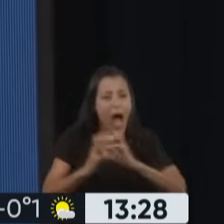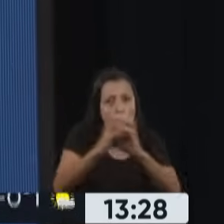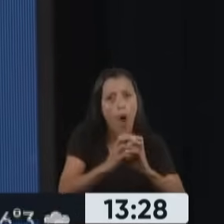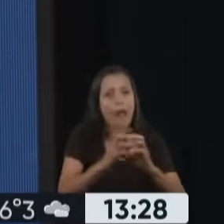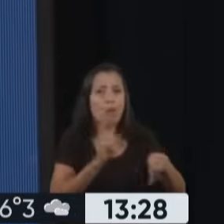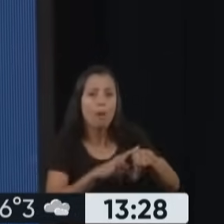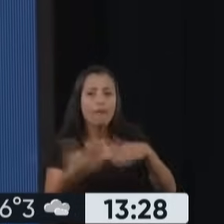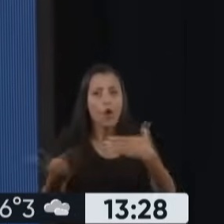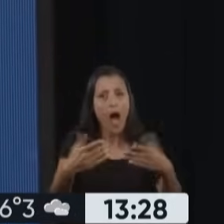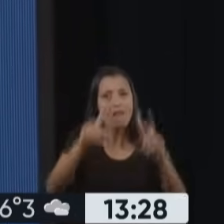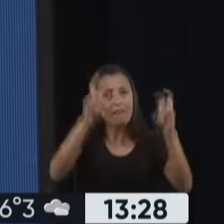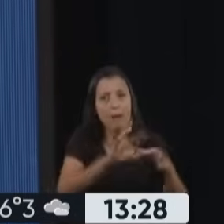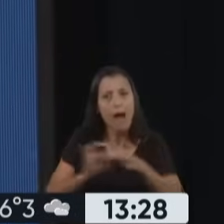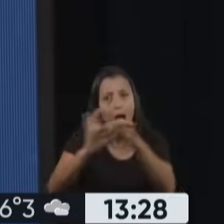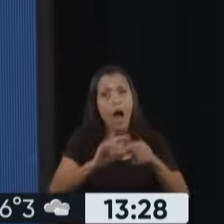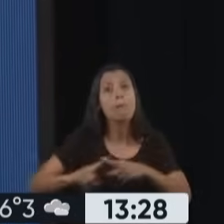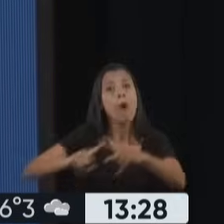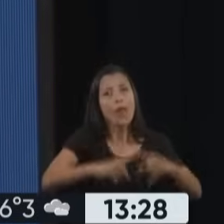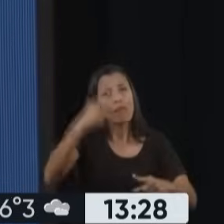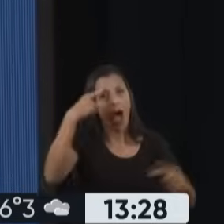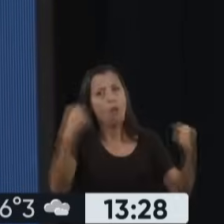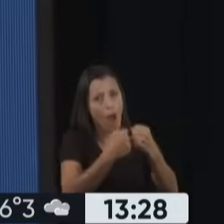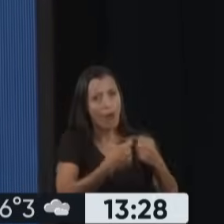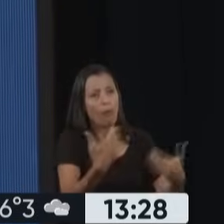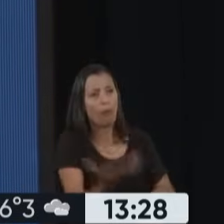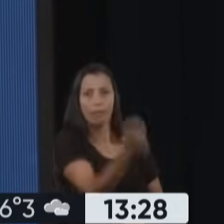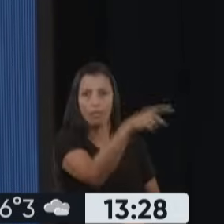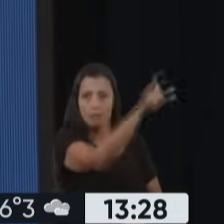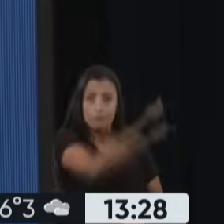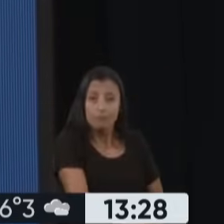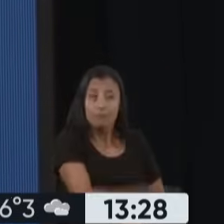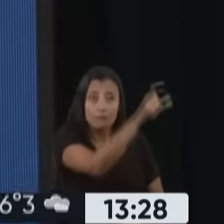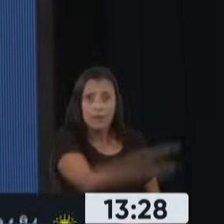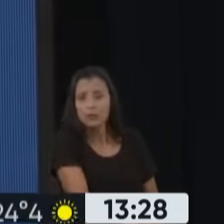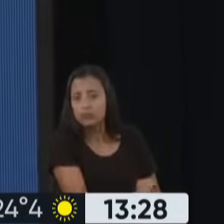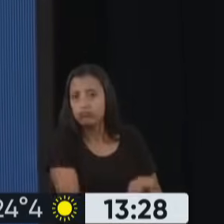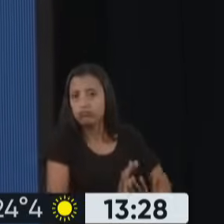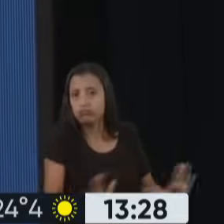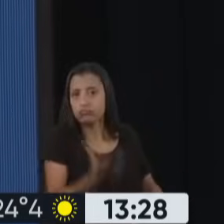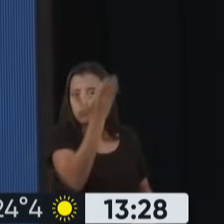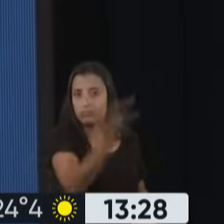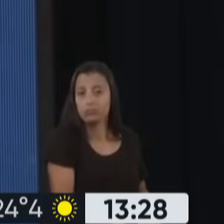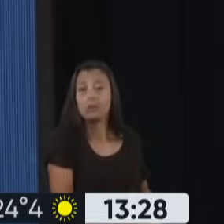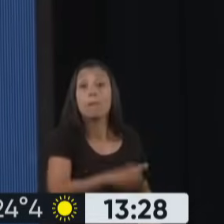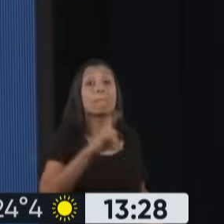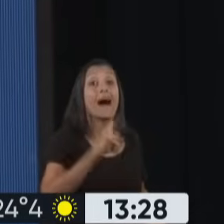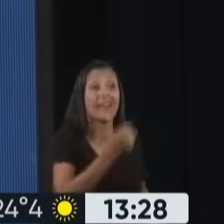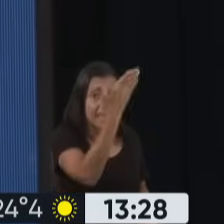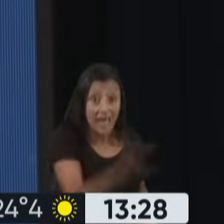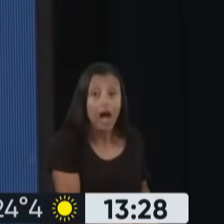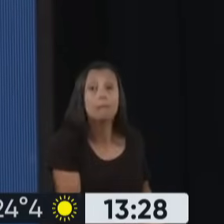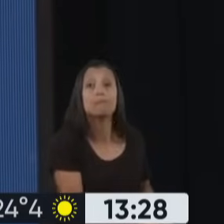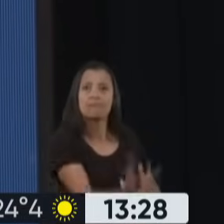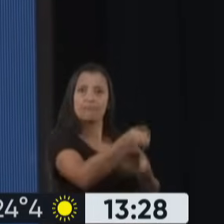Entonces, o sea, es una persona de un talento. María es a